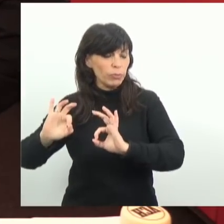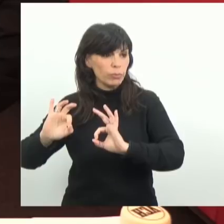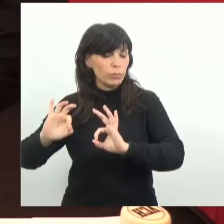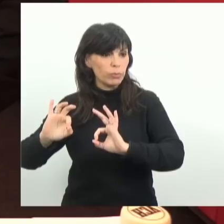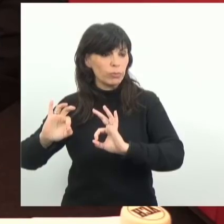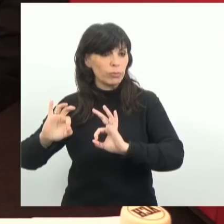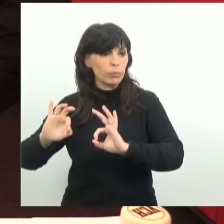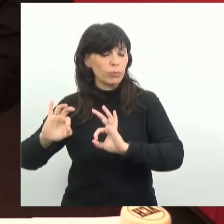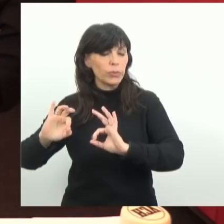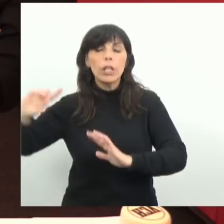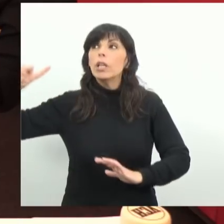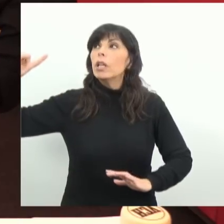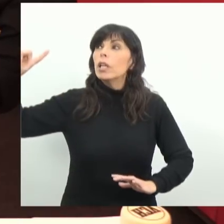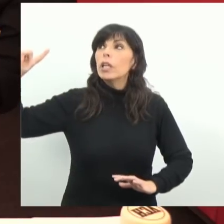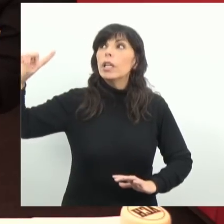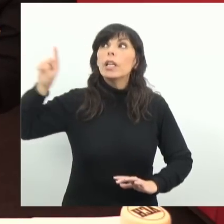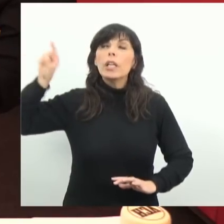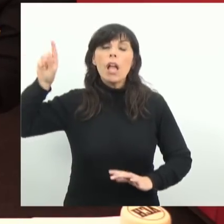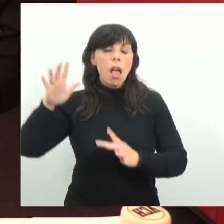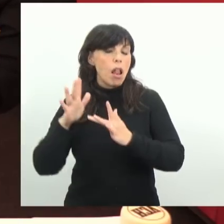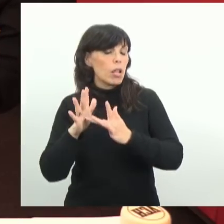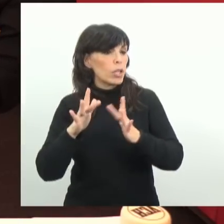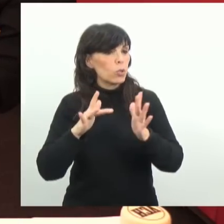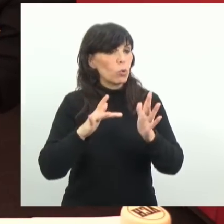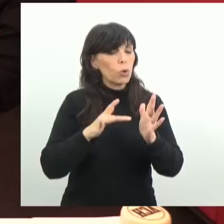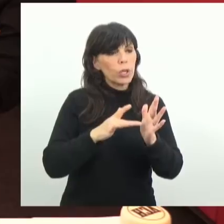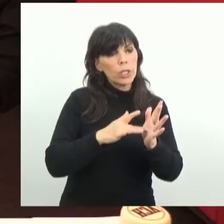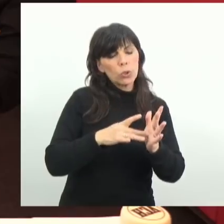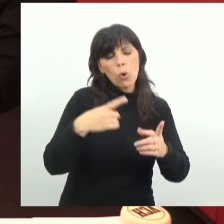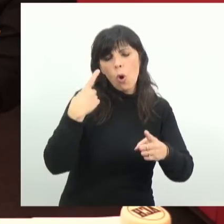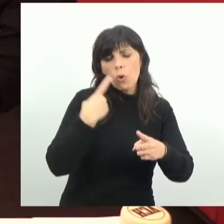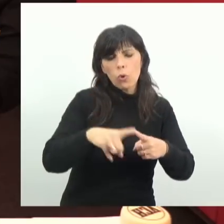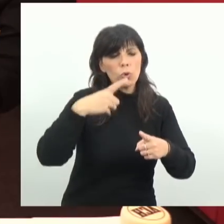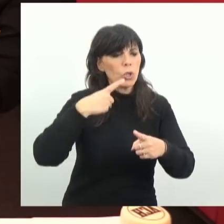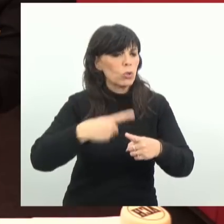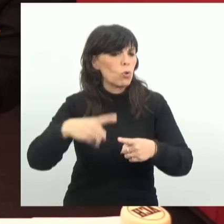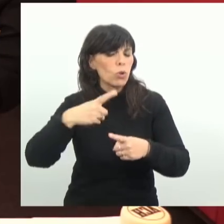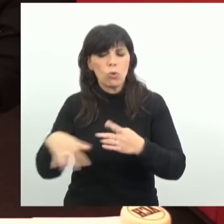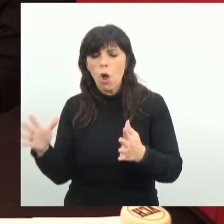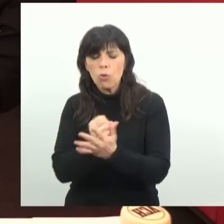y quien sustenta todas las cosas con la palabra de su poder.